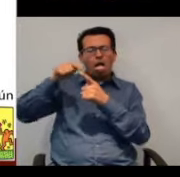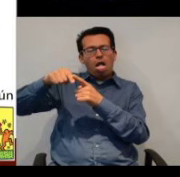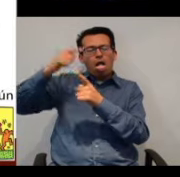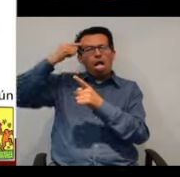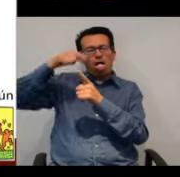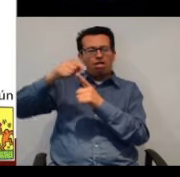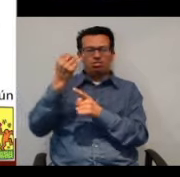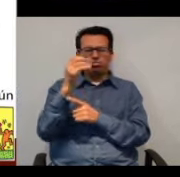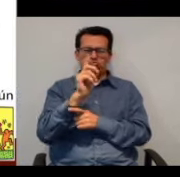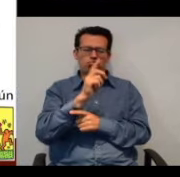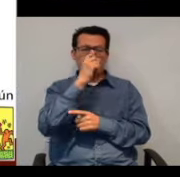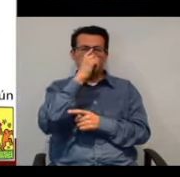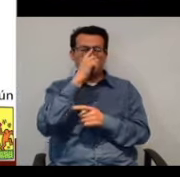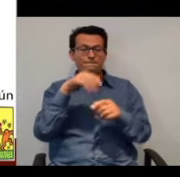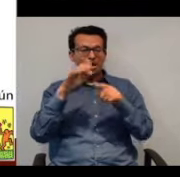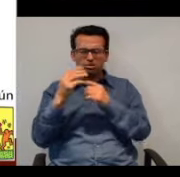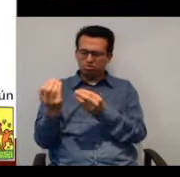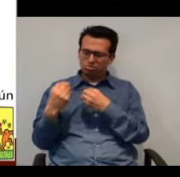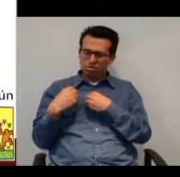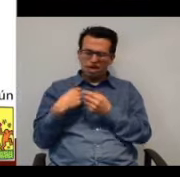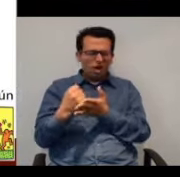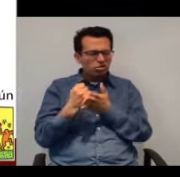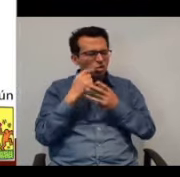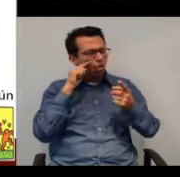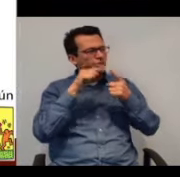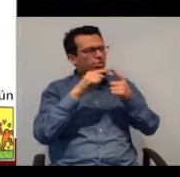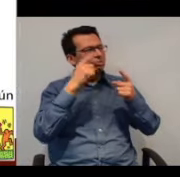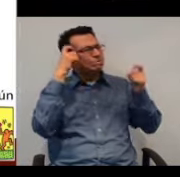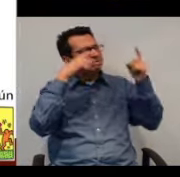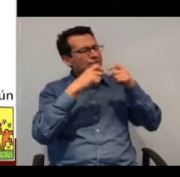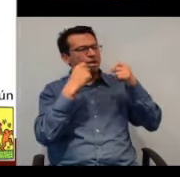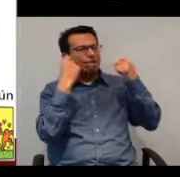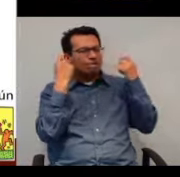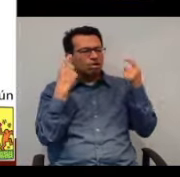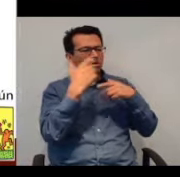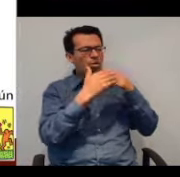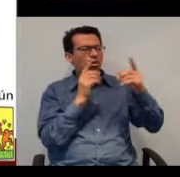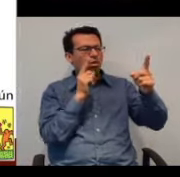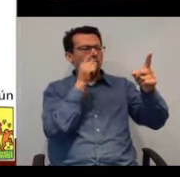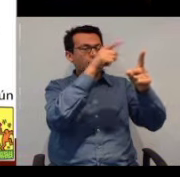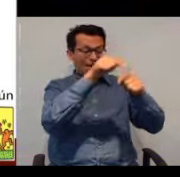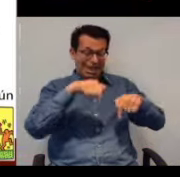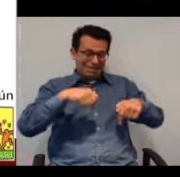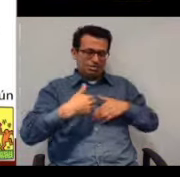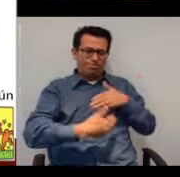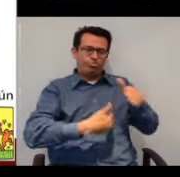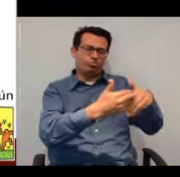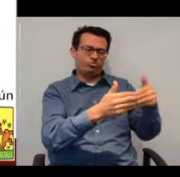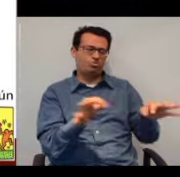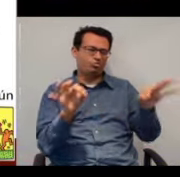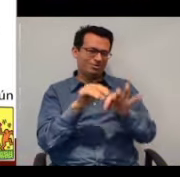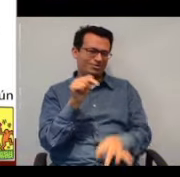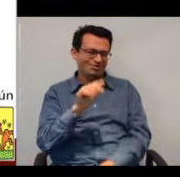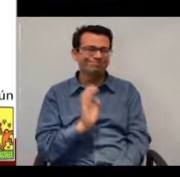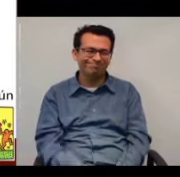vamos a centrar es en lo que permite, a lo que permite llegar. Y ahí está el proceso, esa es la importancia del proceso.